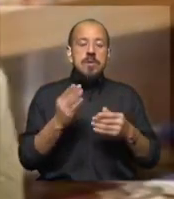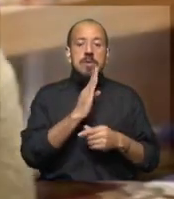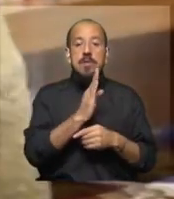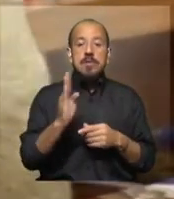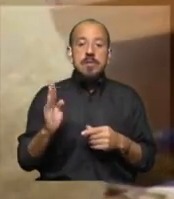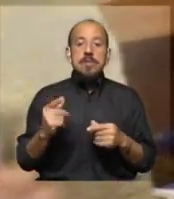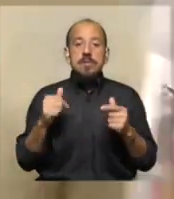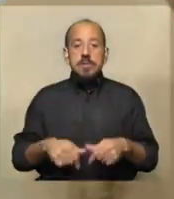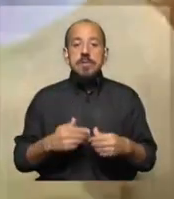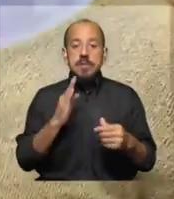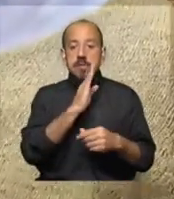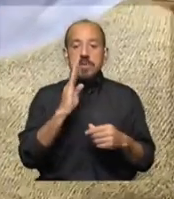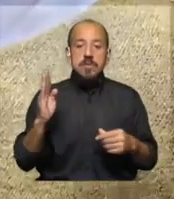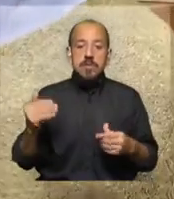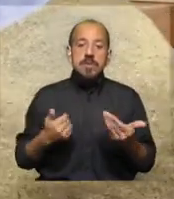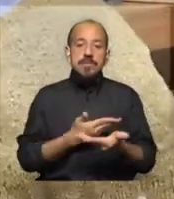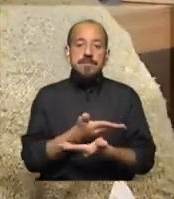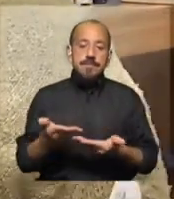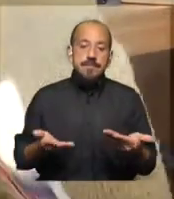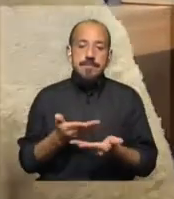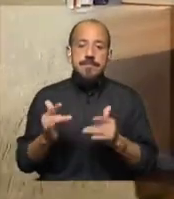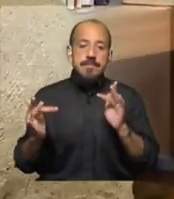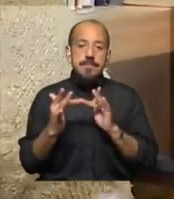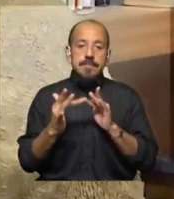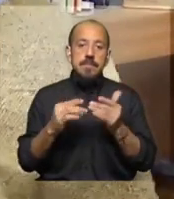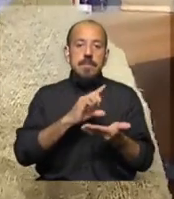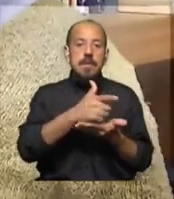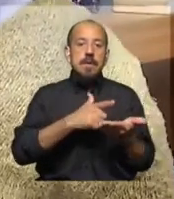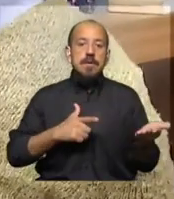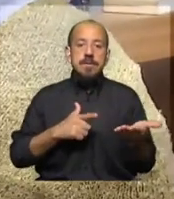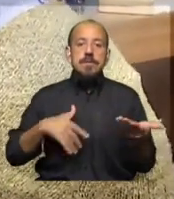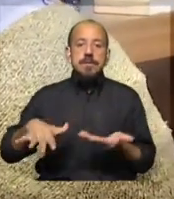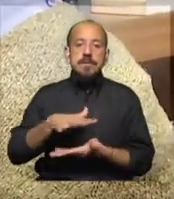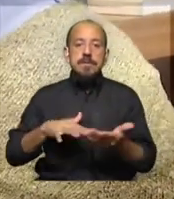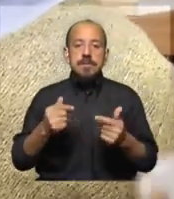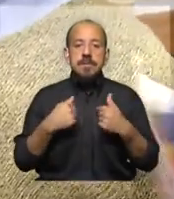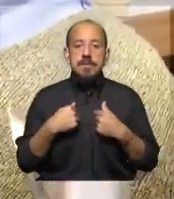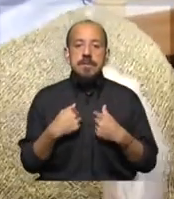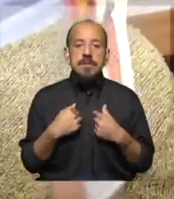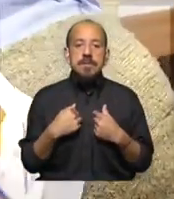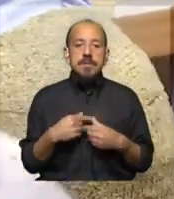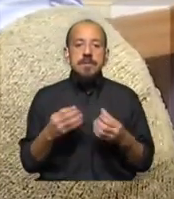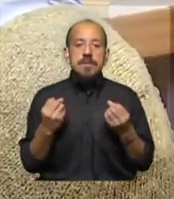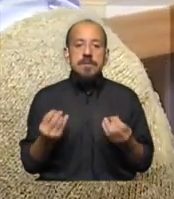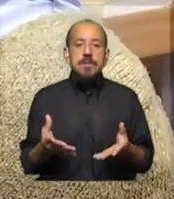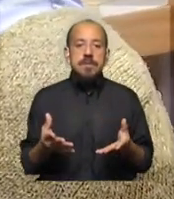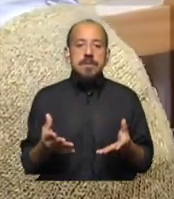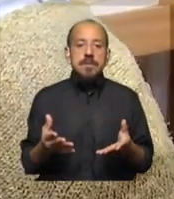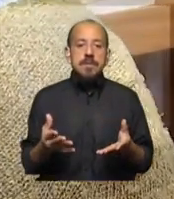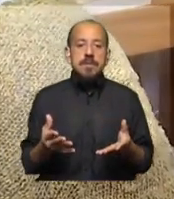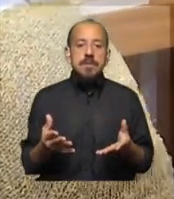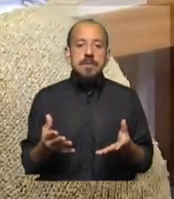acercar la biblioteca al barrio en el caso de ellos y la literatura al barrio en el nuestro por eso